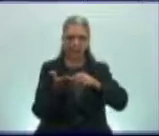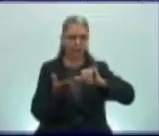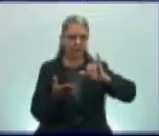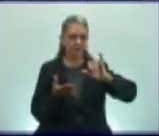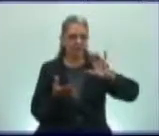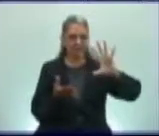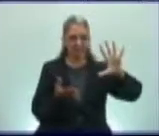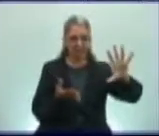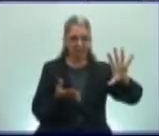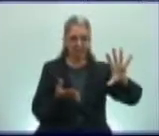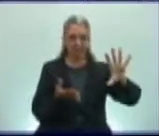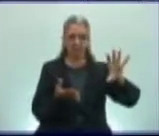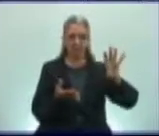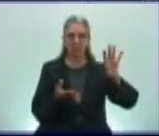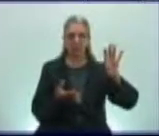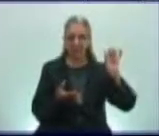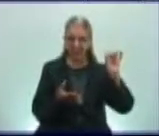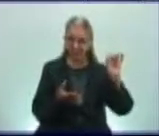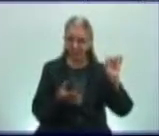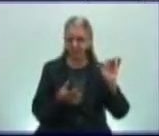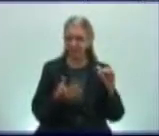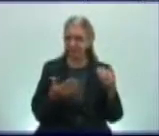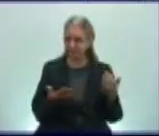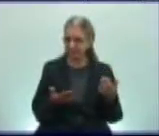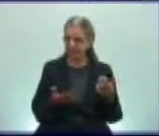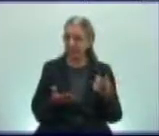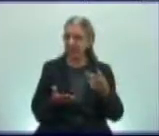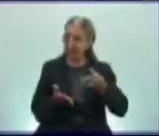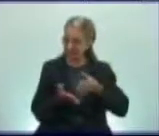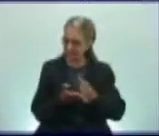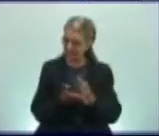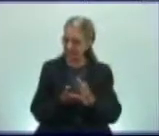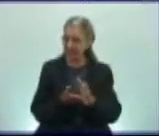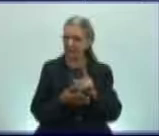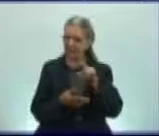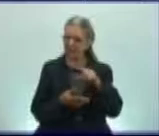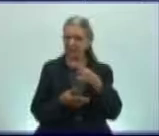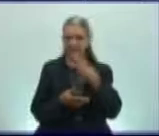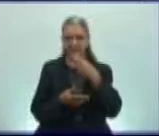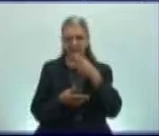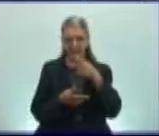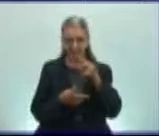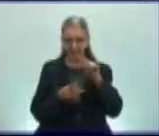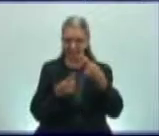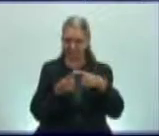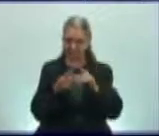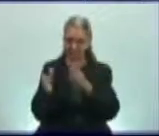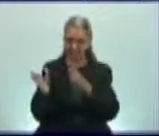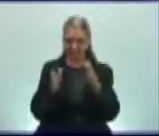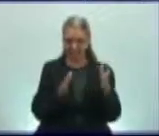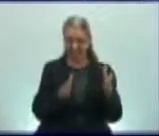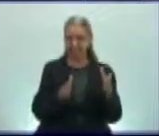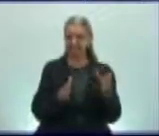es 65 grados. Continuemos entonces resolviendo el ejercicio.